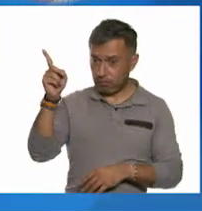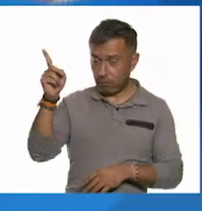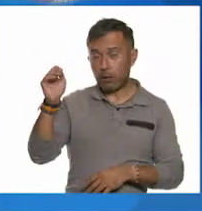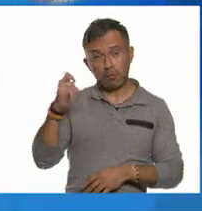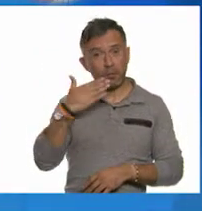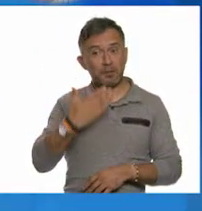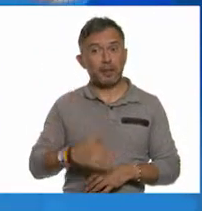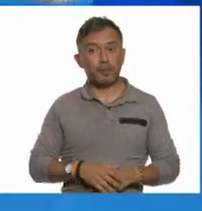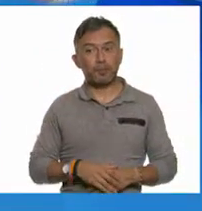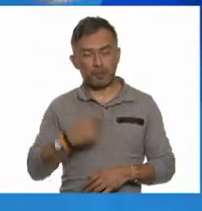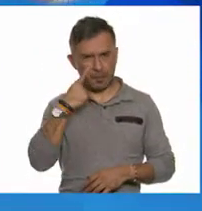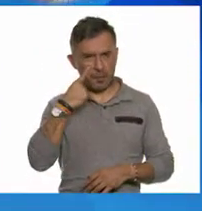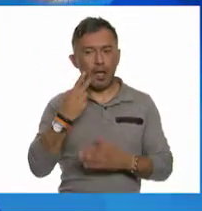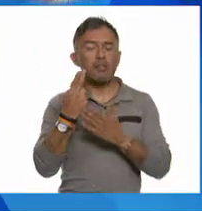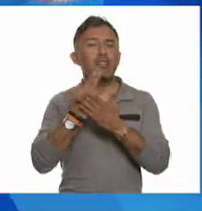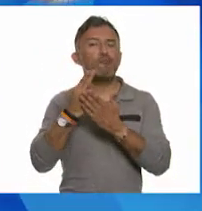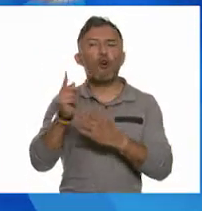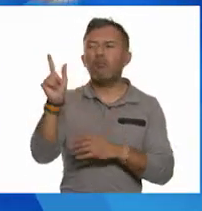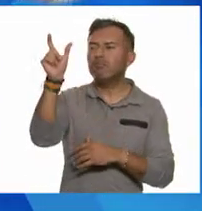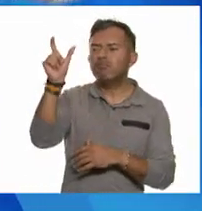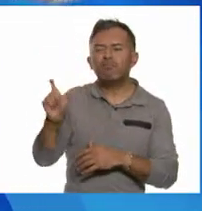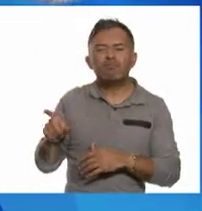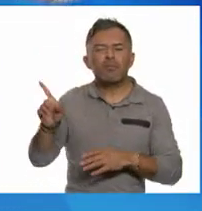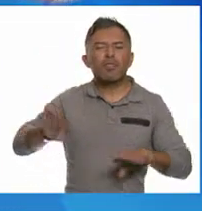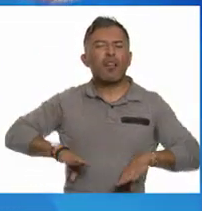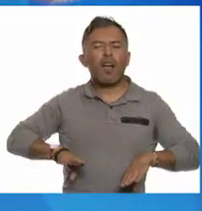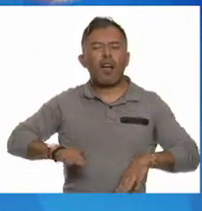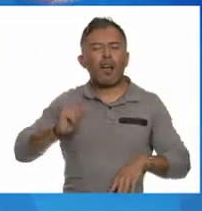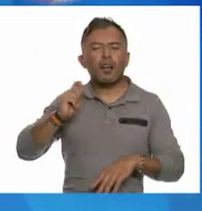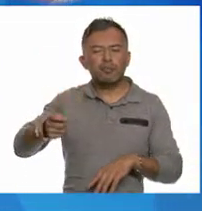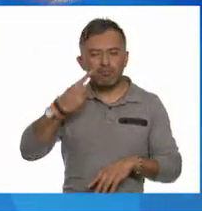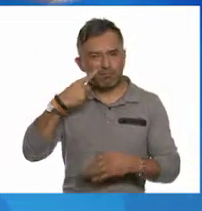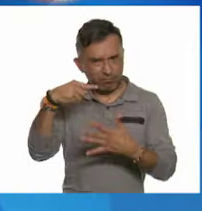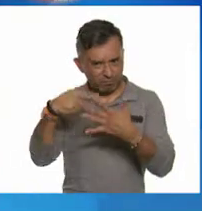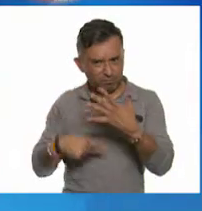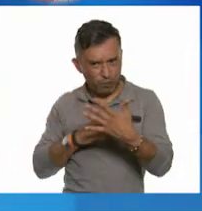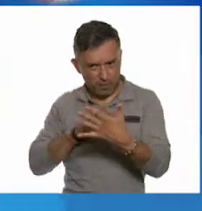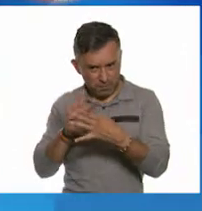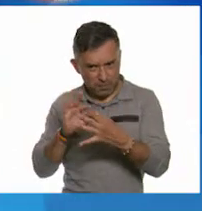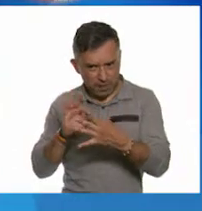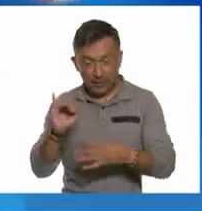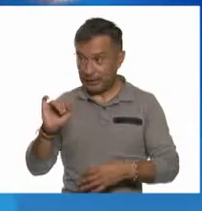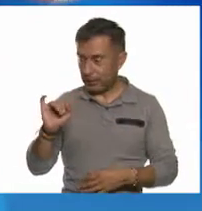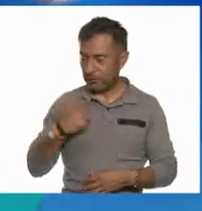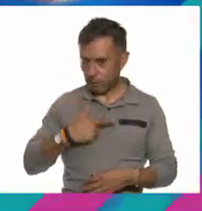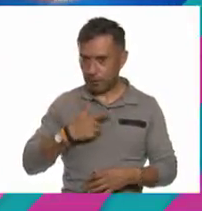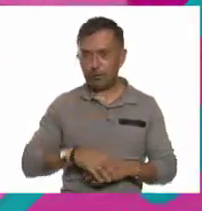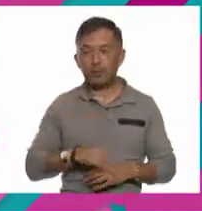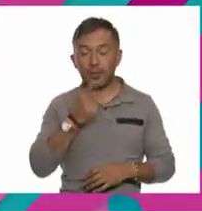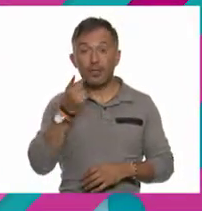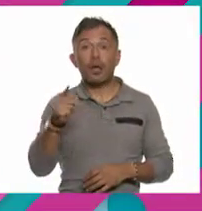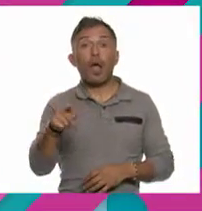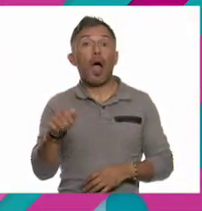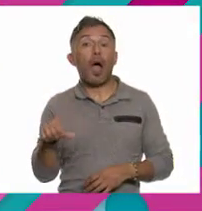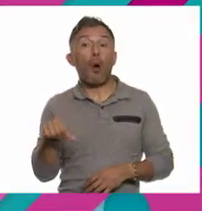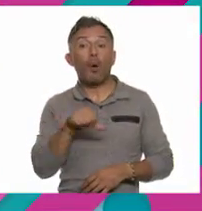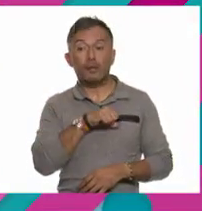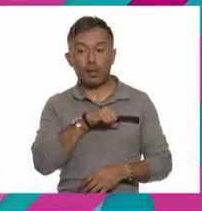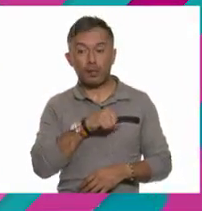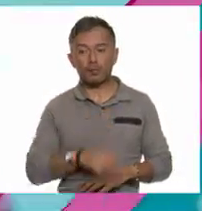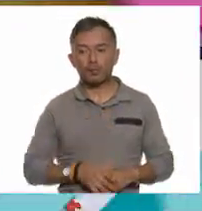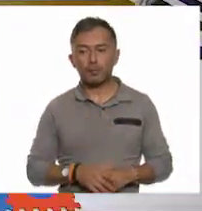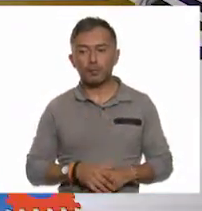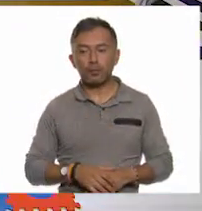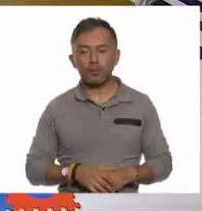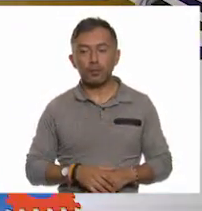pues ¿qué te parece si ocupamos el dibujo para describirlo? Ajá. Sí, ¿No? me gusta. Pues ya que nada más nos dice que es egoísta, eso es